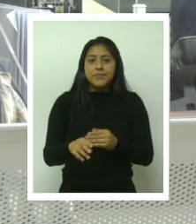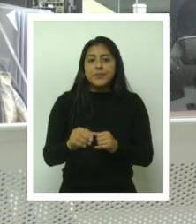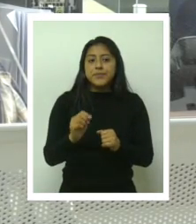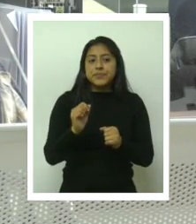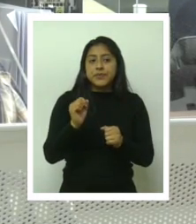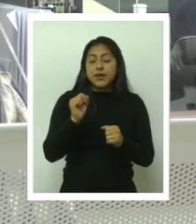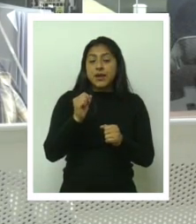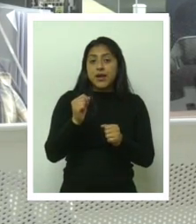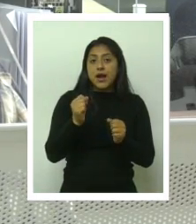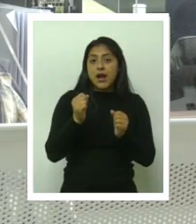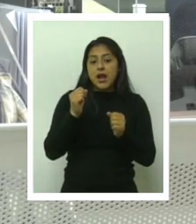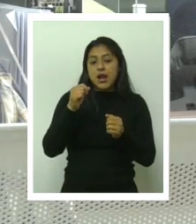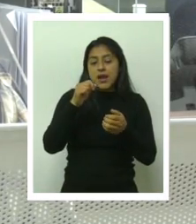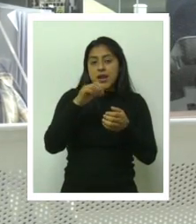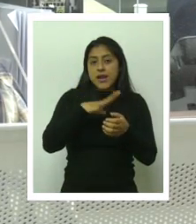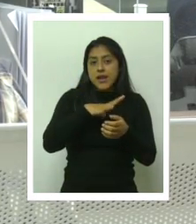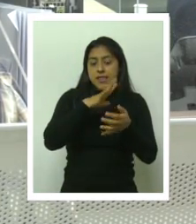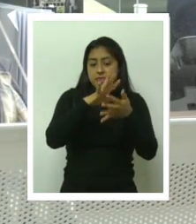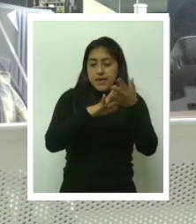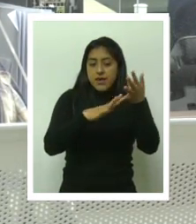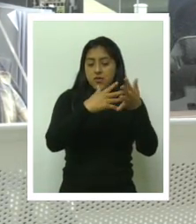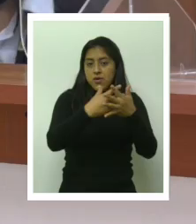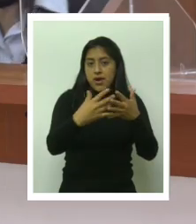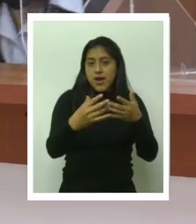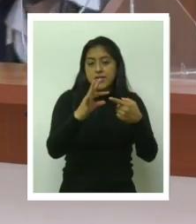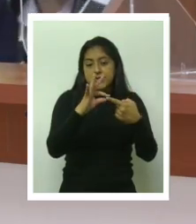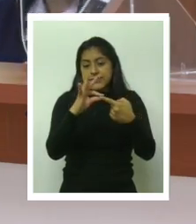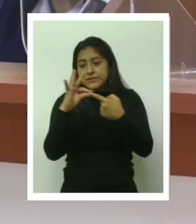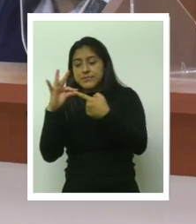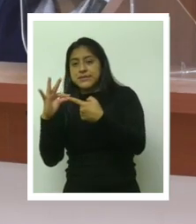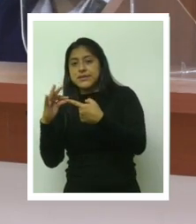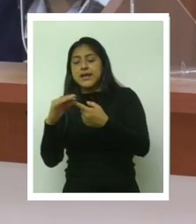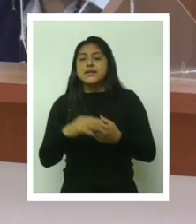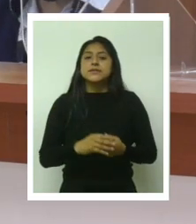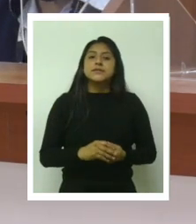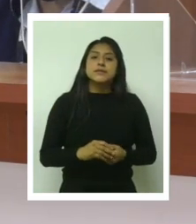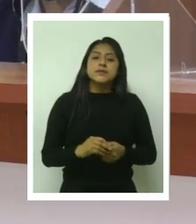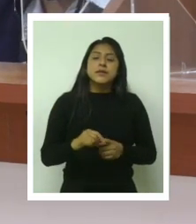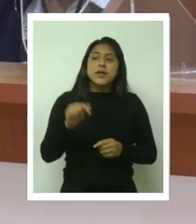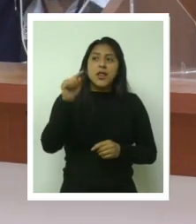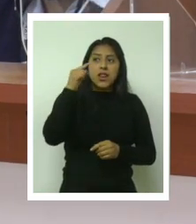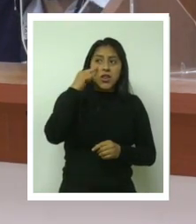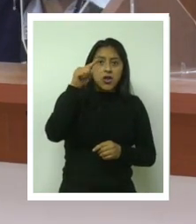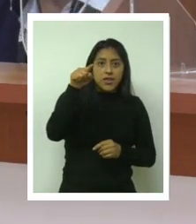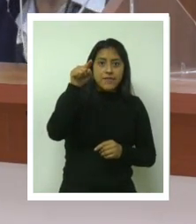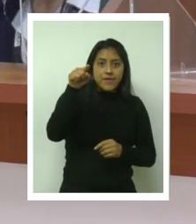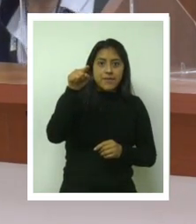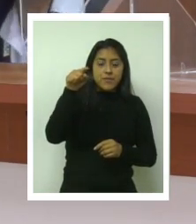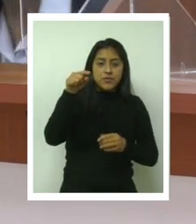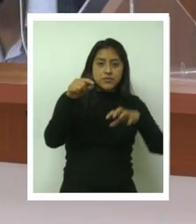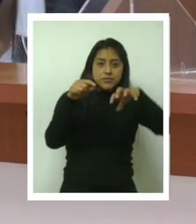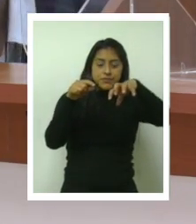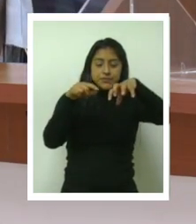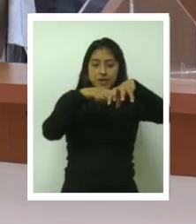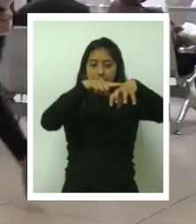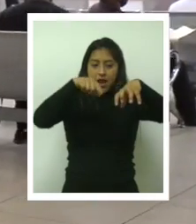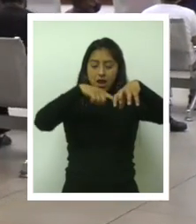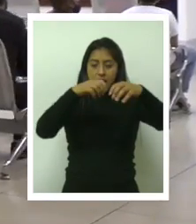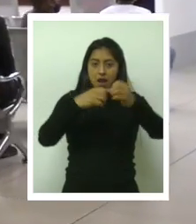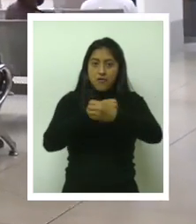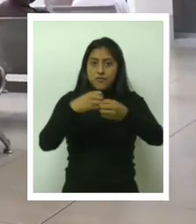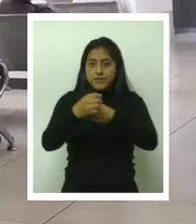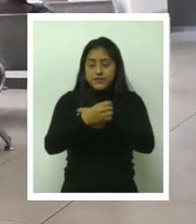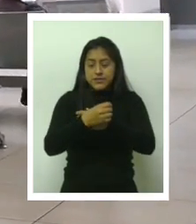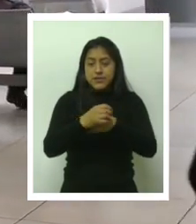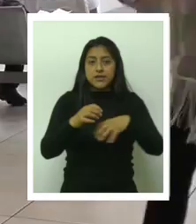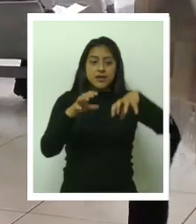durante esta época de alta demanda horarios especiales, los cuales les daré a conocer a continuación. Acá precisamente donde nos encontramos, que es la sede central,